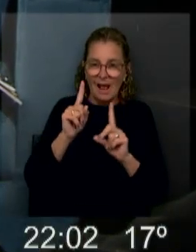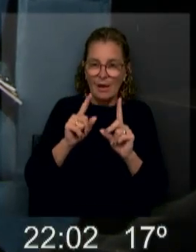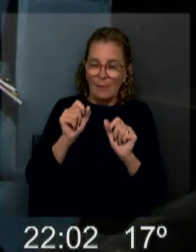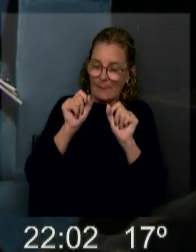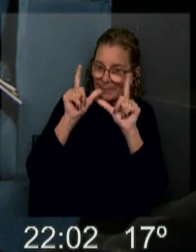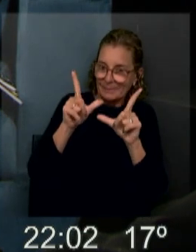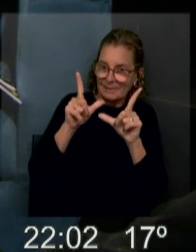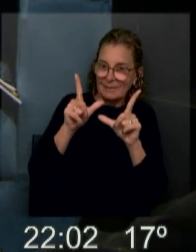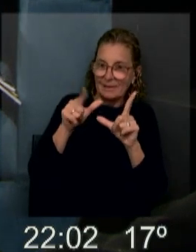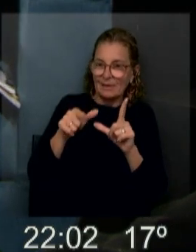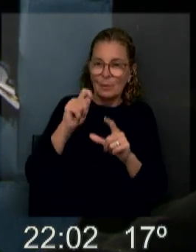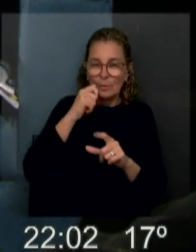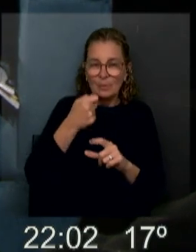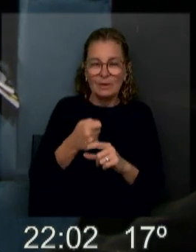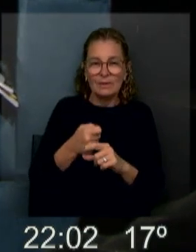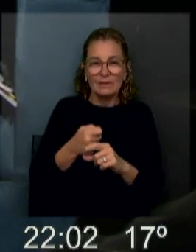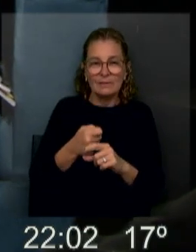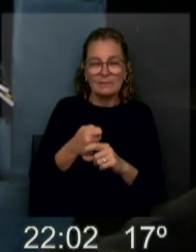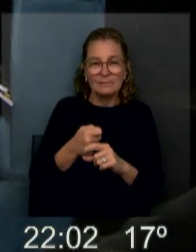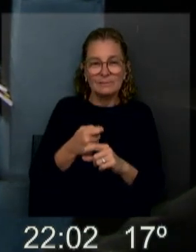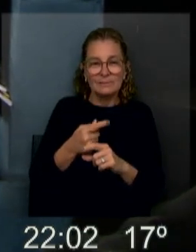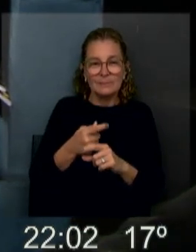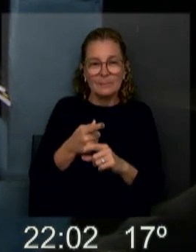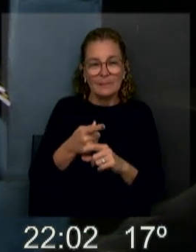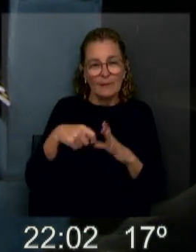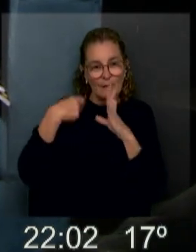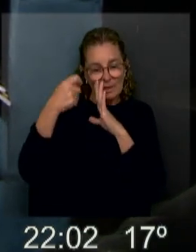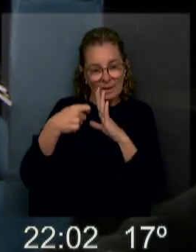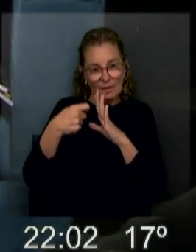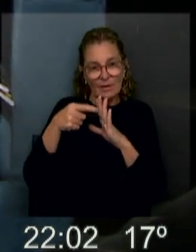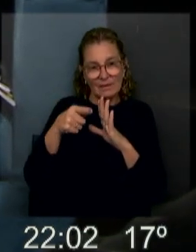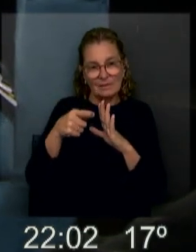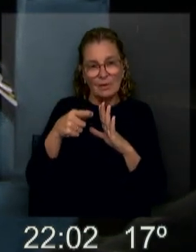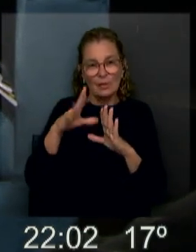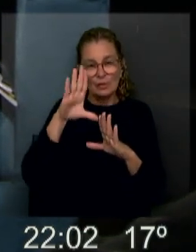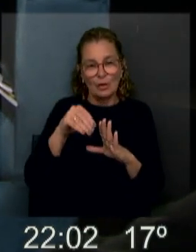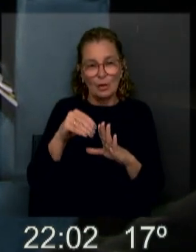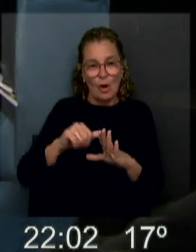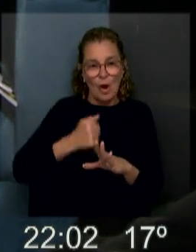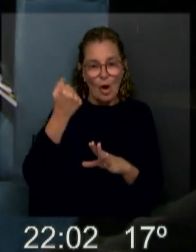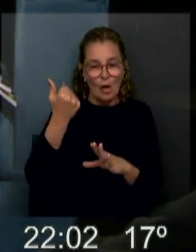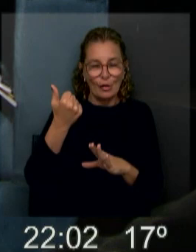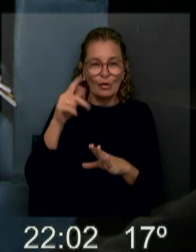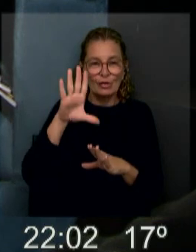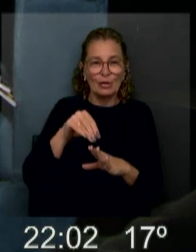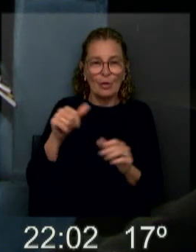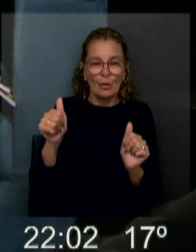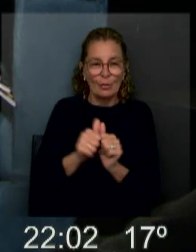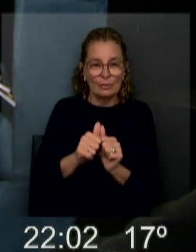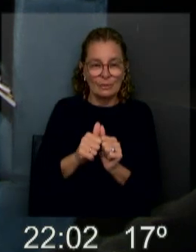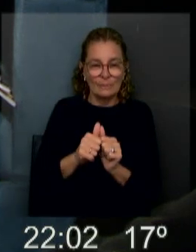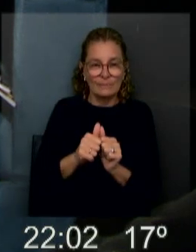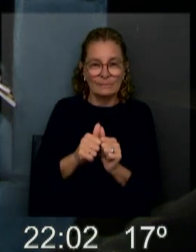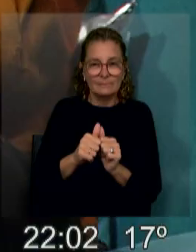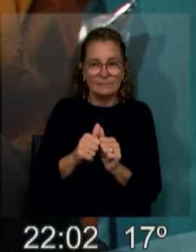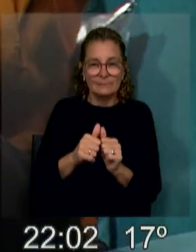la atención y eso está buenísimo. Y ya una canción, así tremendo video, porque es parte de todo, es un logro de todo junto. Chapo, cierra el